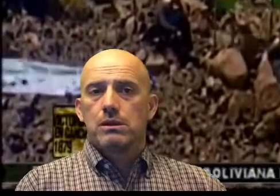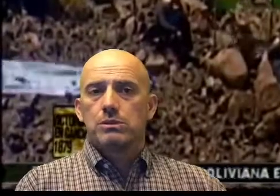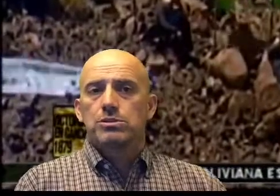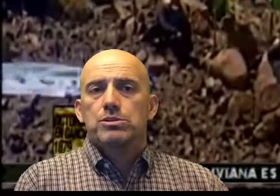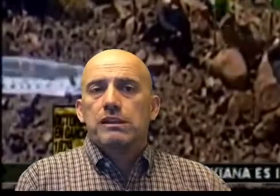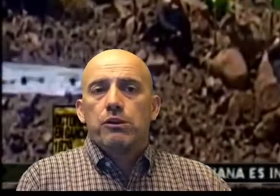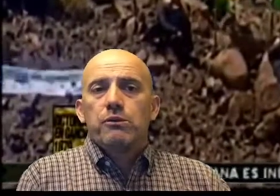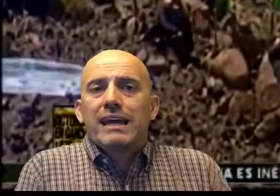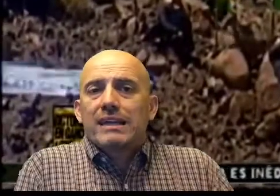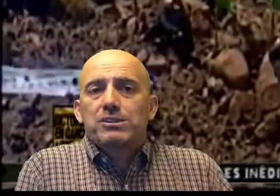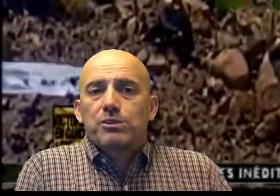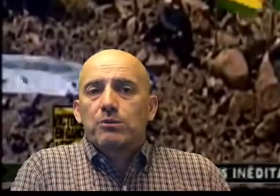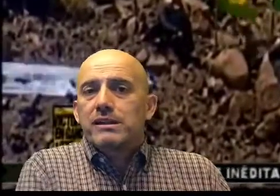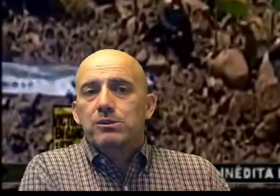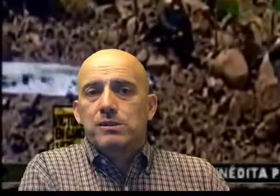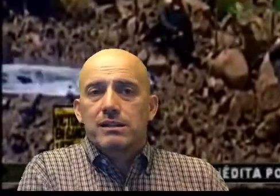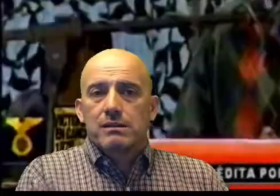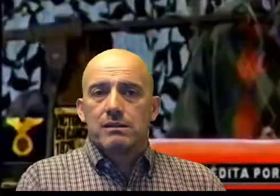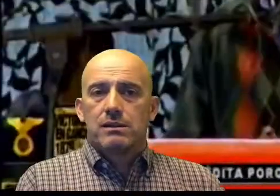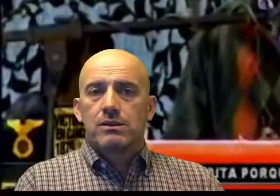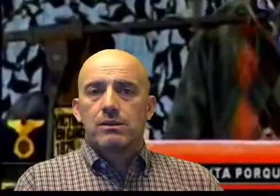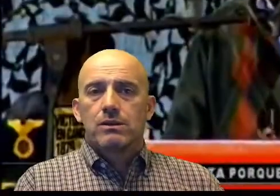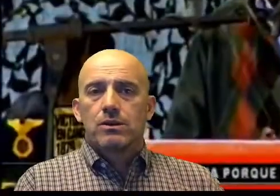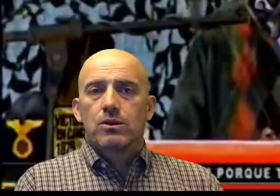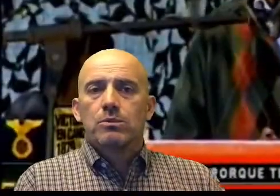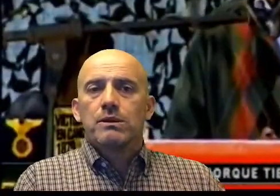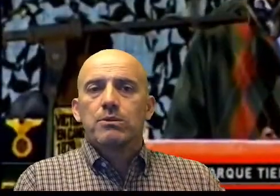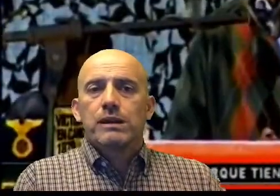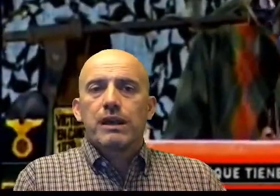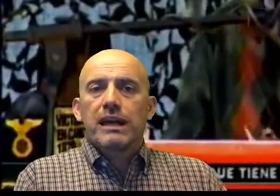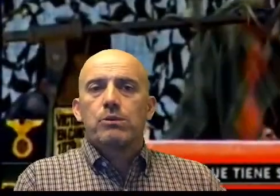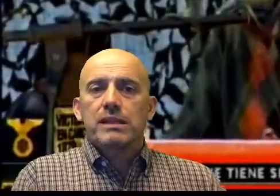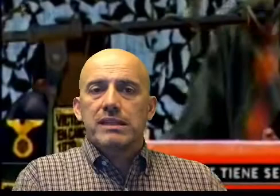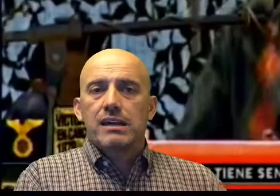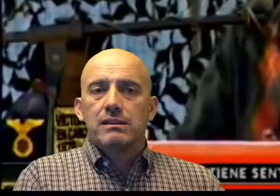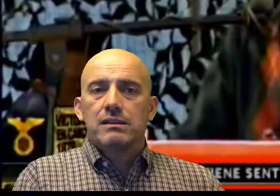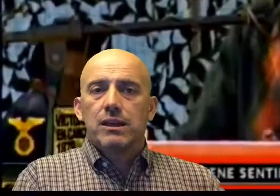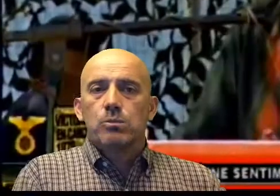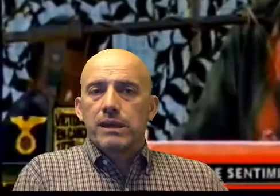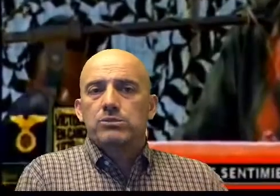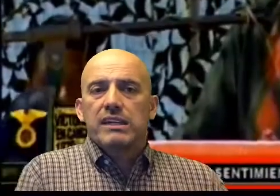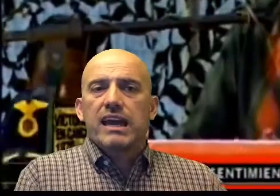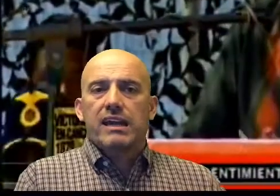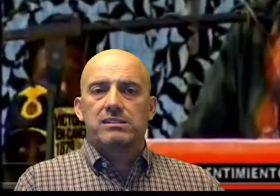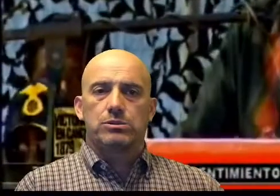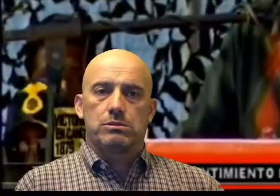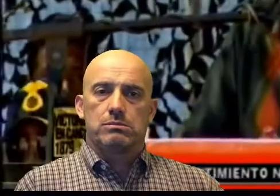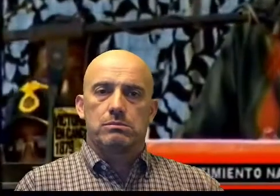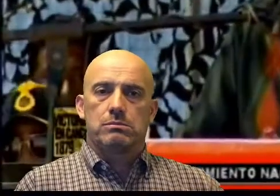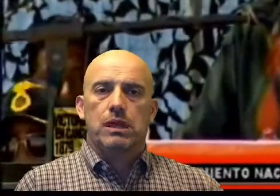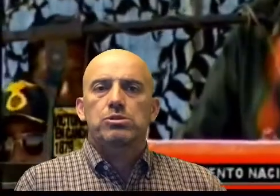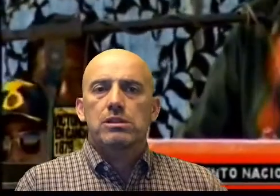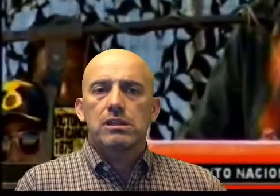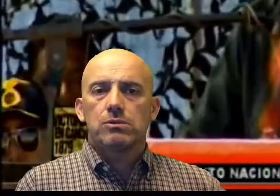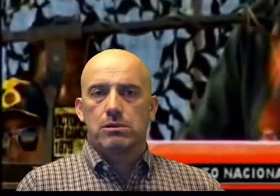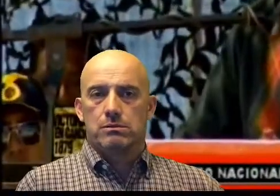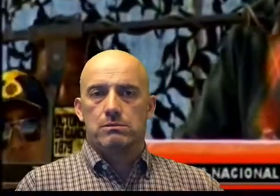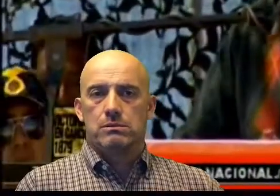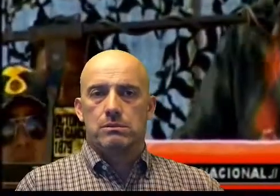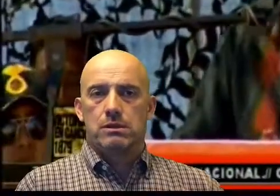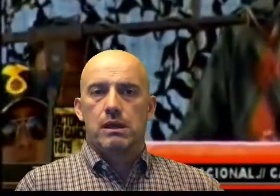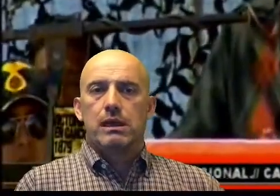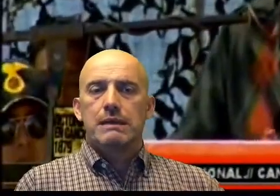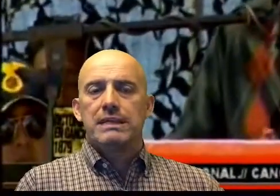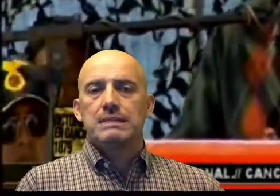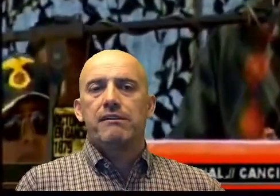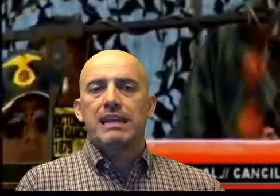entonces no viene ejército al cual recurrir como hemos que han aliado militar en un pequeño tenía ejército eso es ridículo